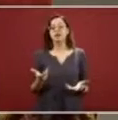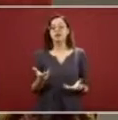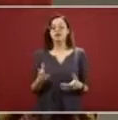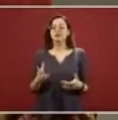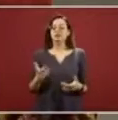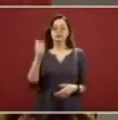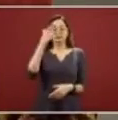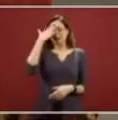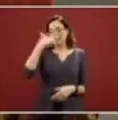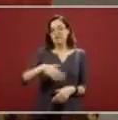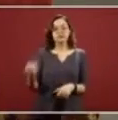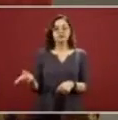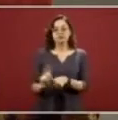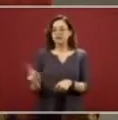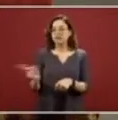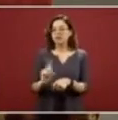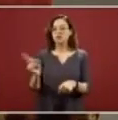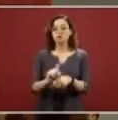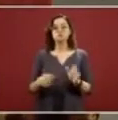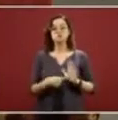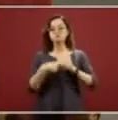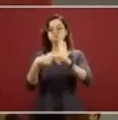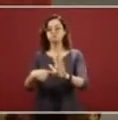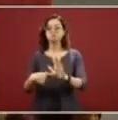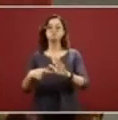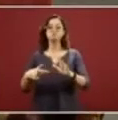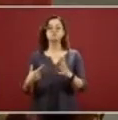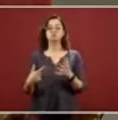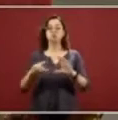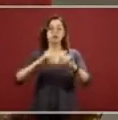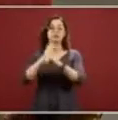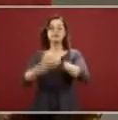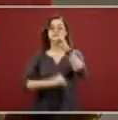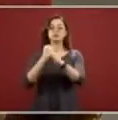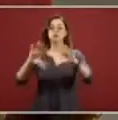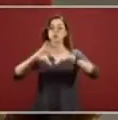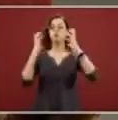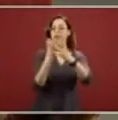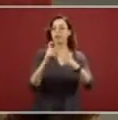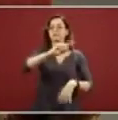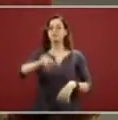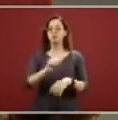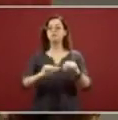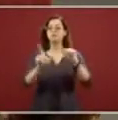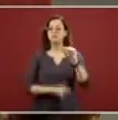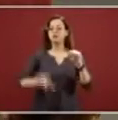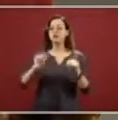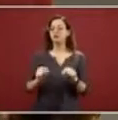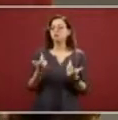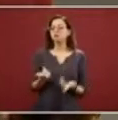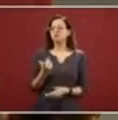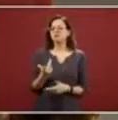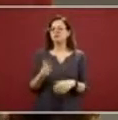costumbre todos los días, vamos a presentar el panorama internacional y nacional para ver cómo está avanzando la